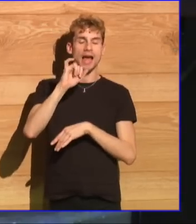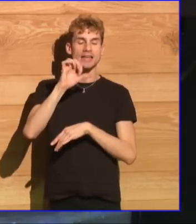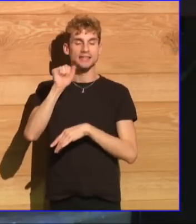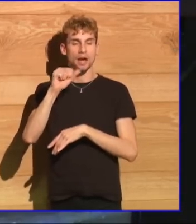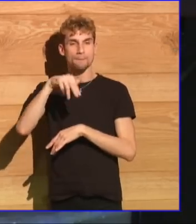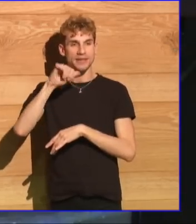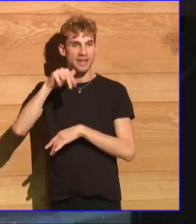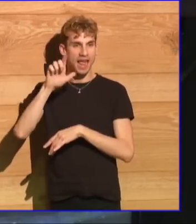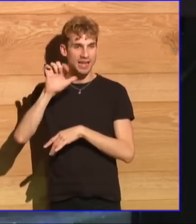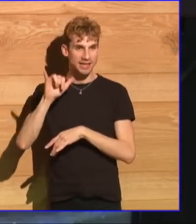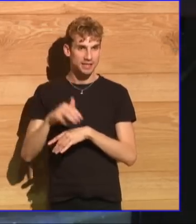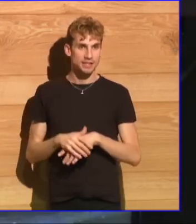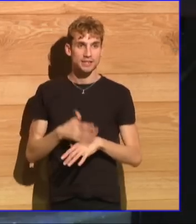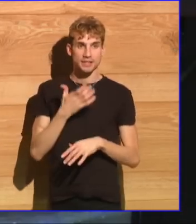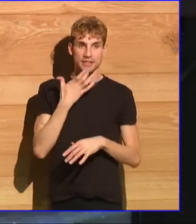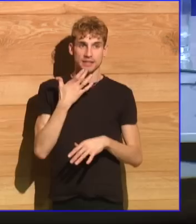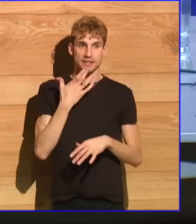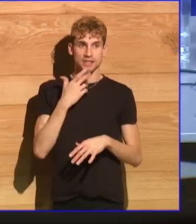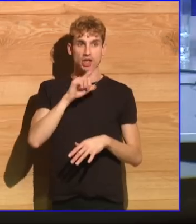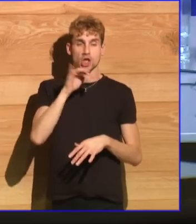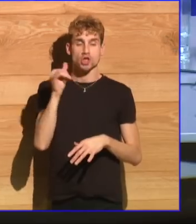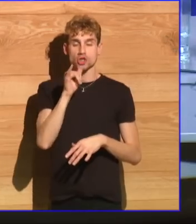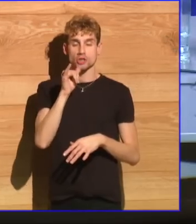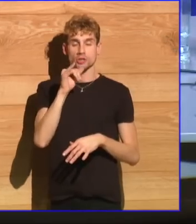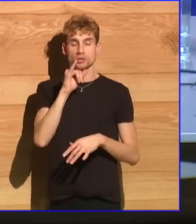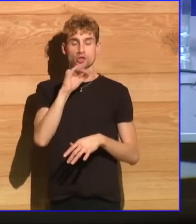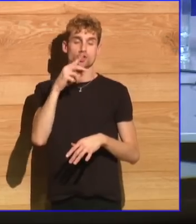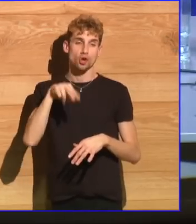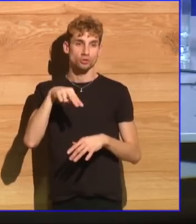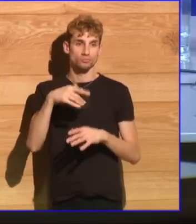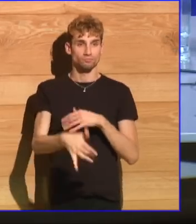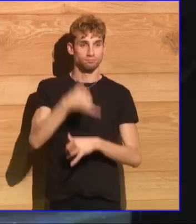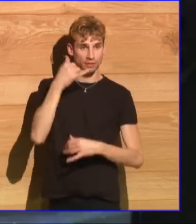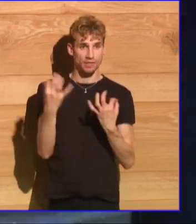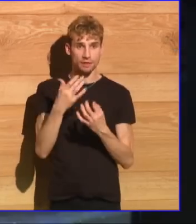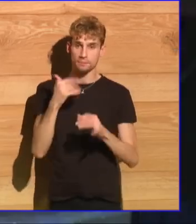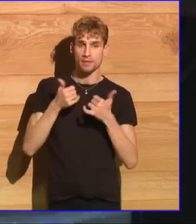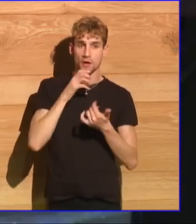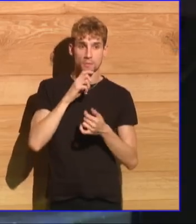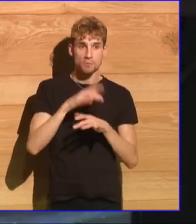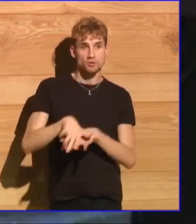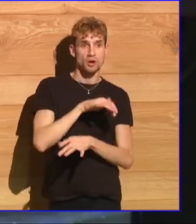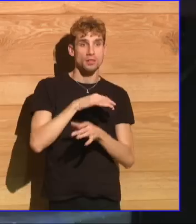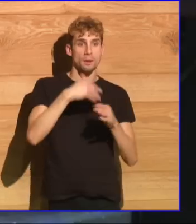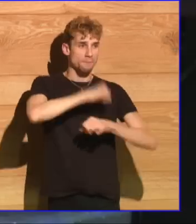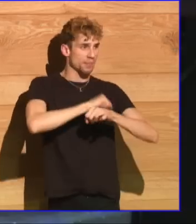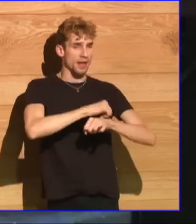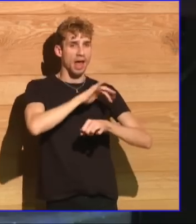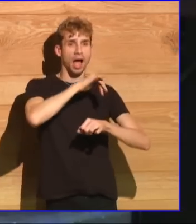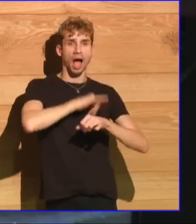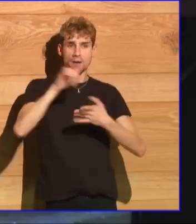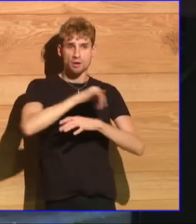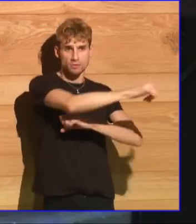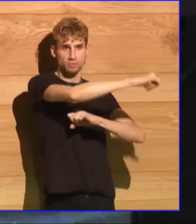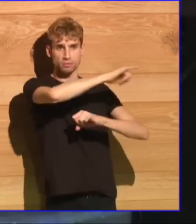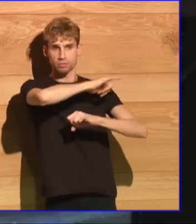Si John Goodman tiene que coger el teléfono, ¿cómo está? eso empezará con un avión que viene del otro lado de la ventana, la cámara hará un